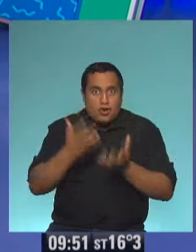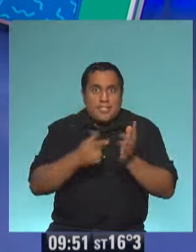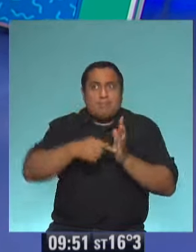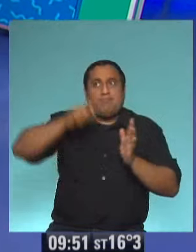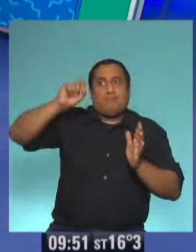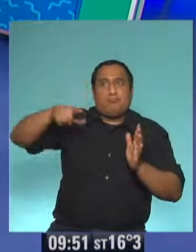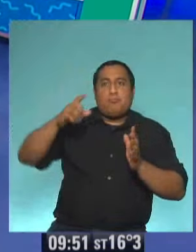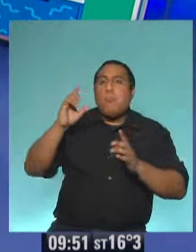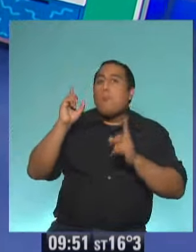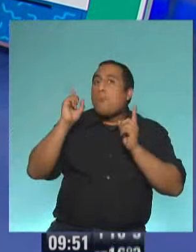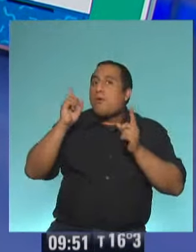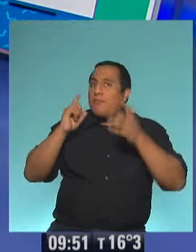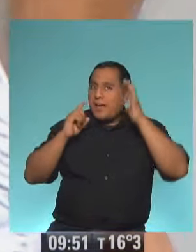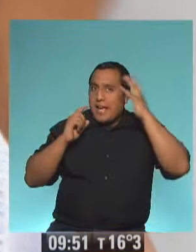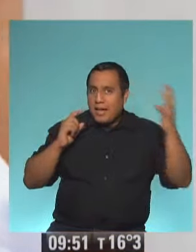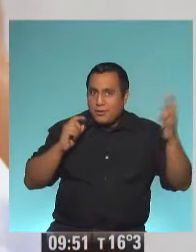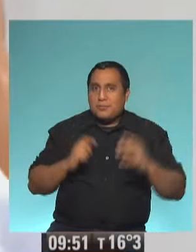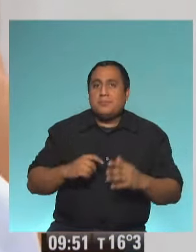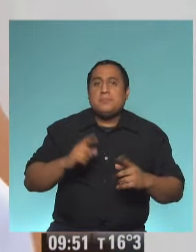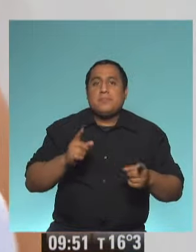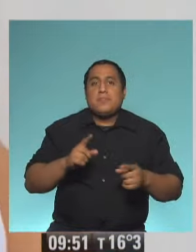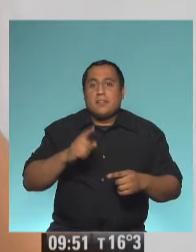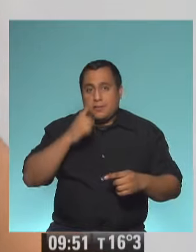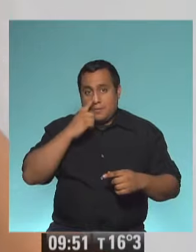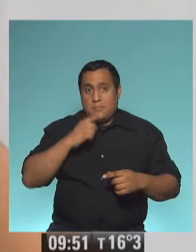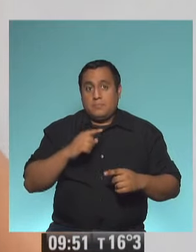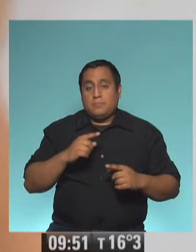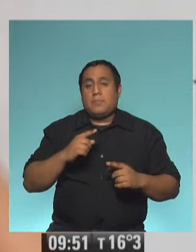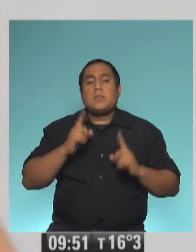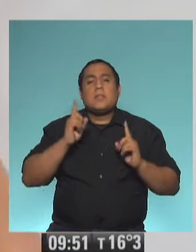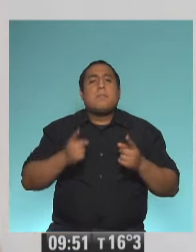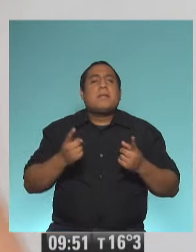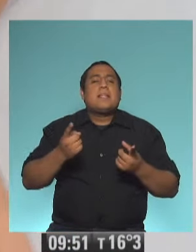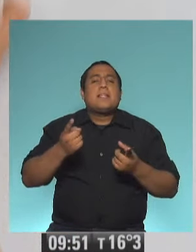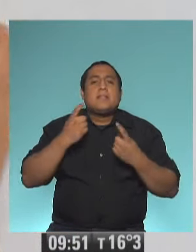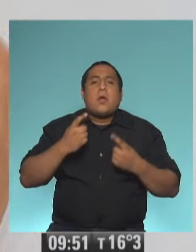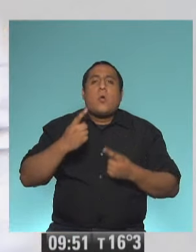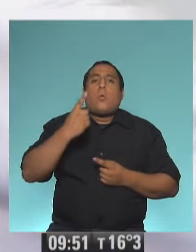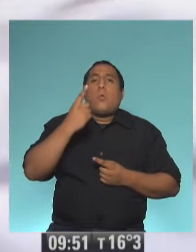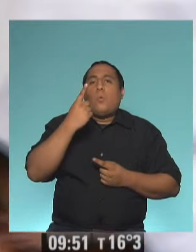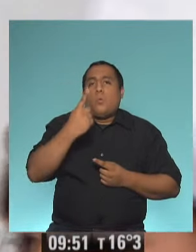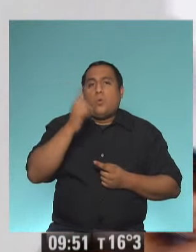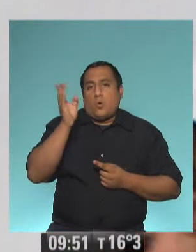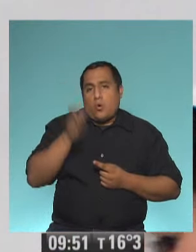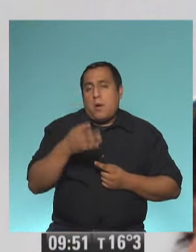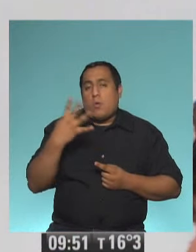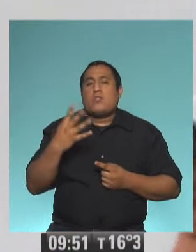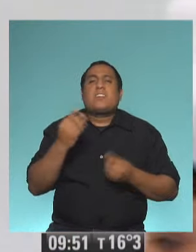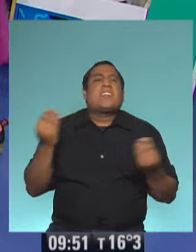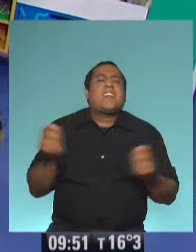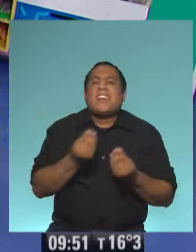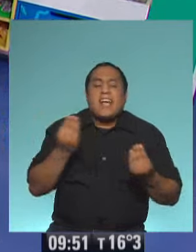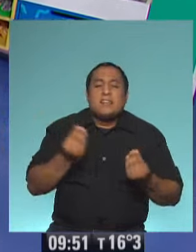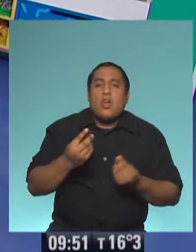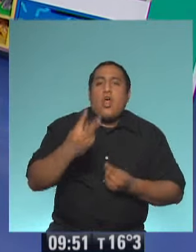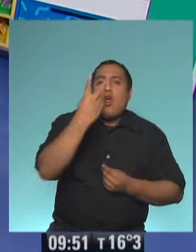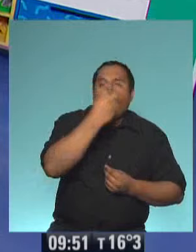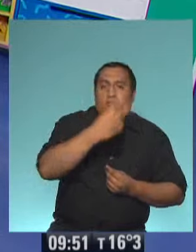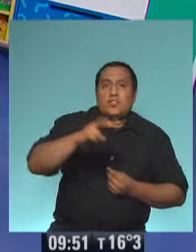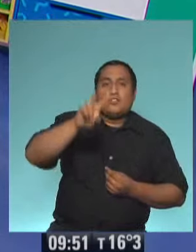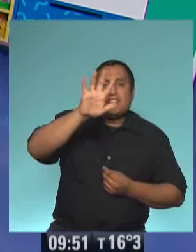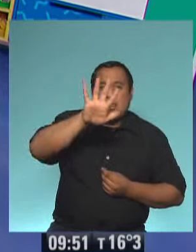está, tenemos las galletas. Bien. Sí, y las eso vainillas. Vamos a necesitar. Un cuarto de kilo, que son 250 gramos. Sería. ¡Ay, qué difícil! La mitad